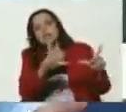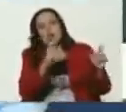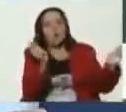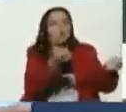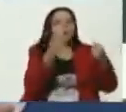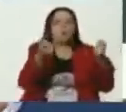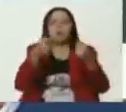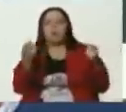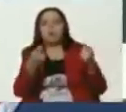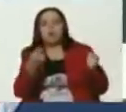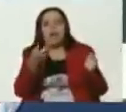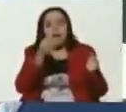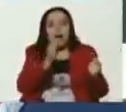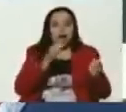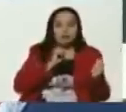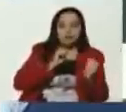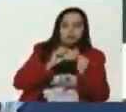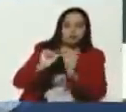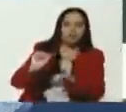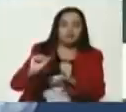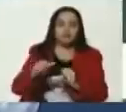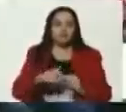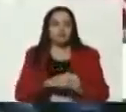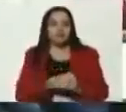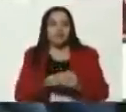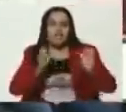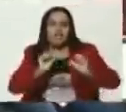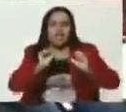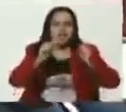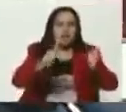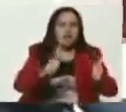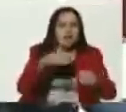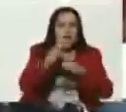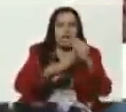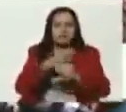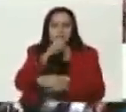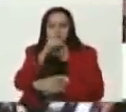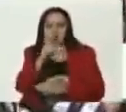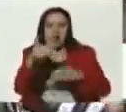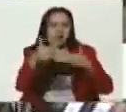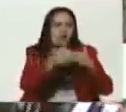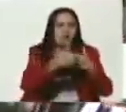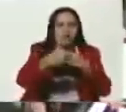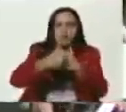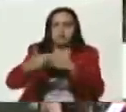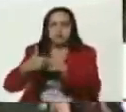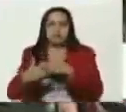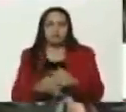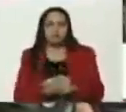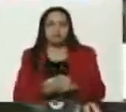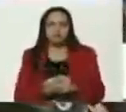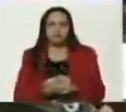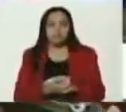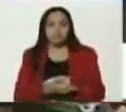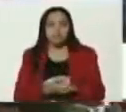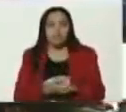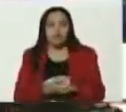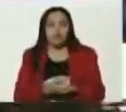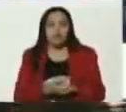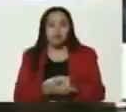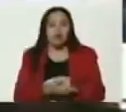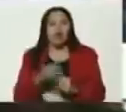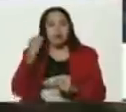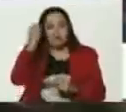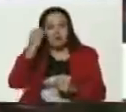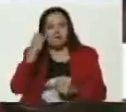Enfilan sus baterías y comienzan a demonizar más de lo que lo han hecho. Porque creen que esa es la